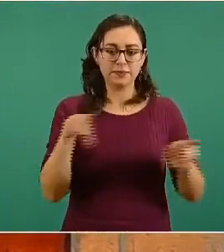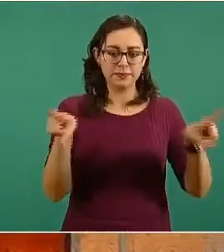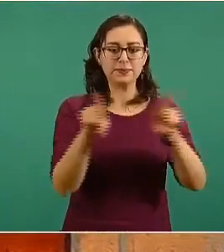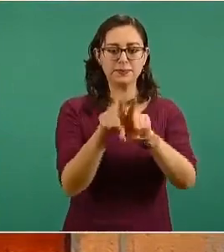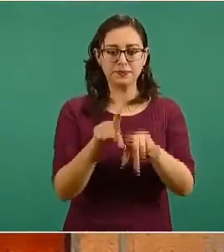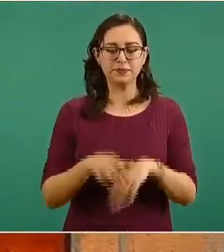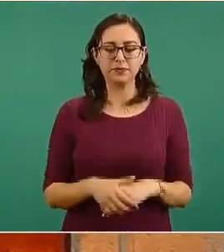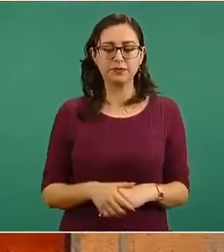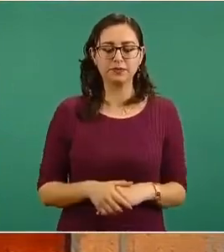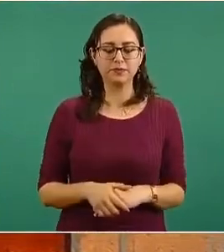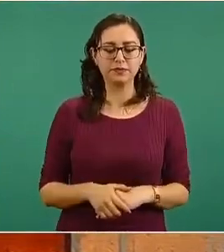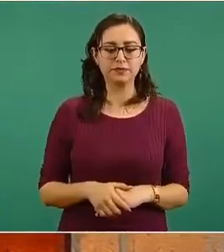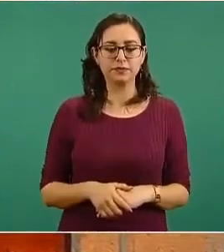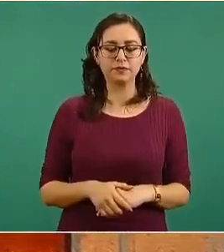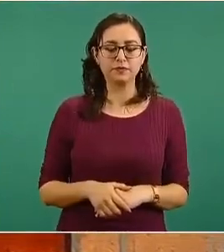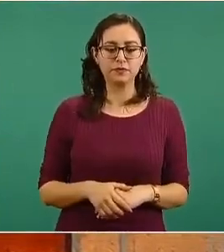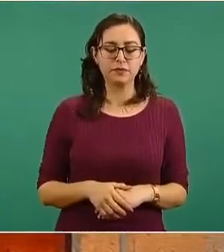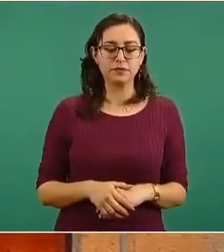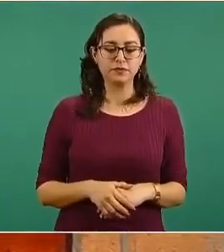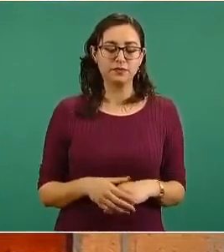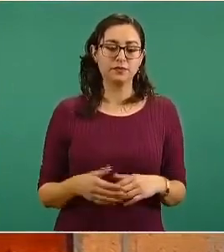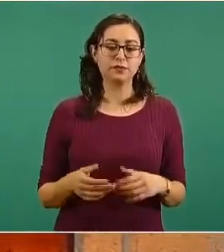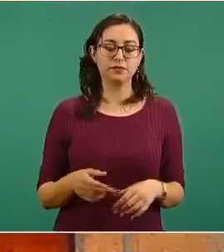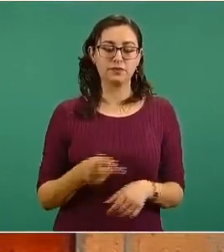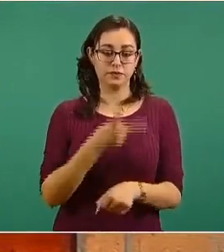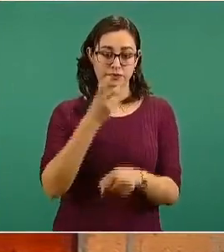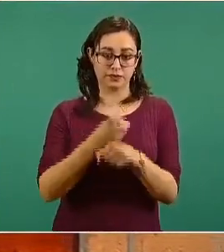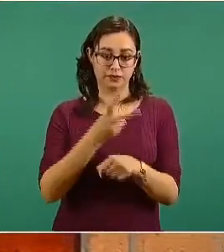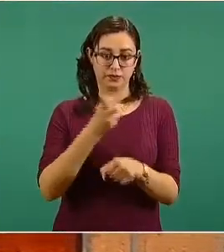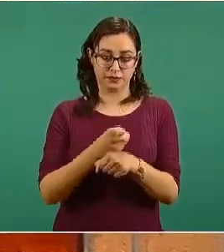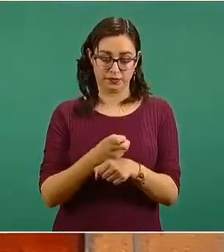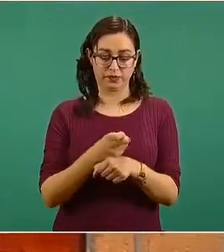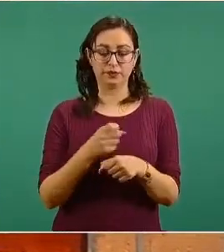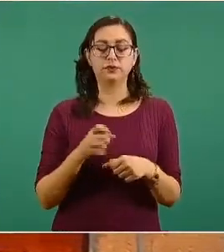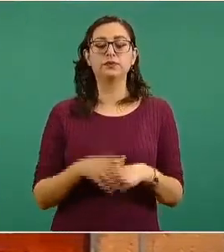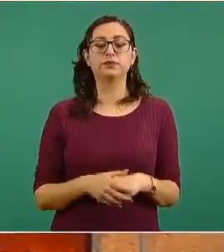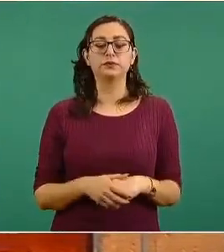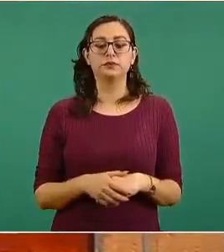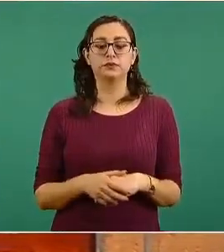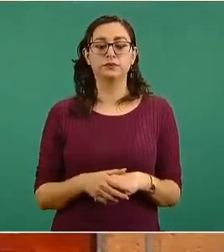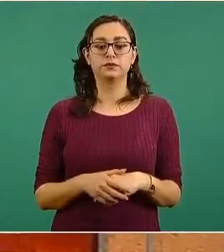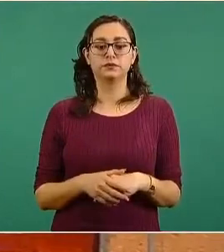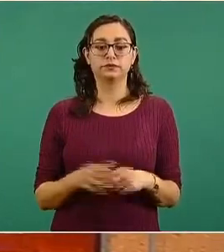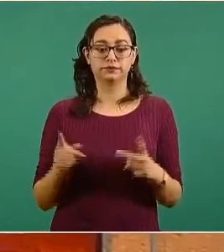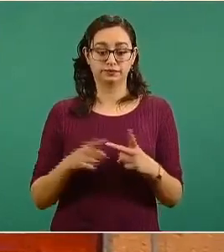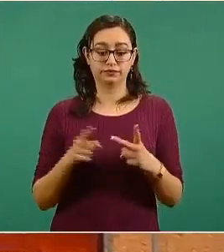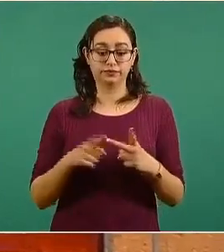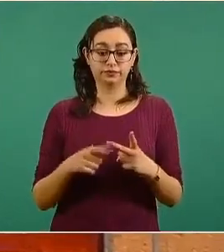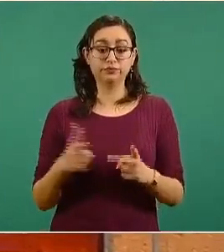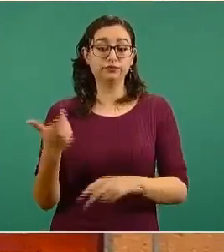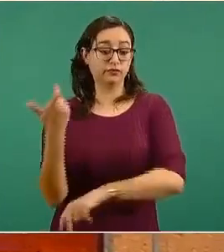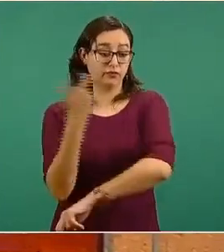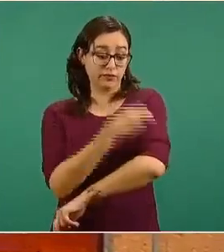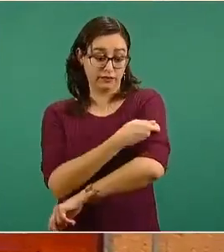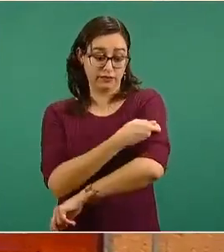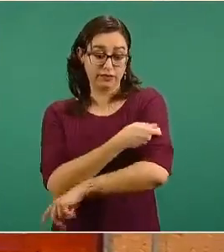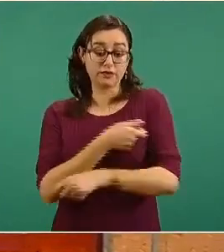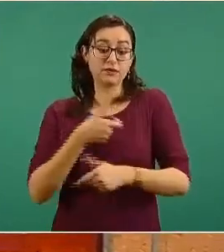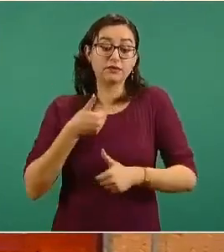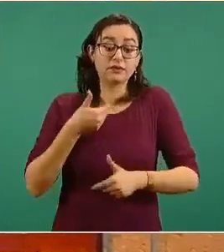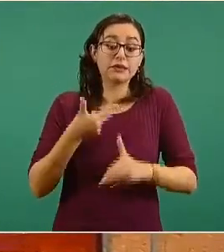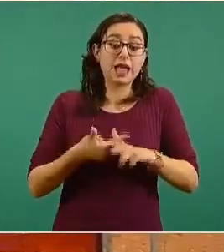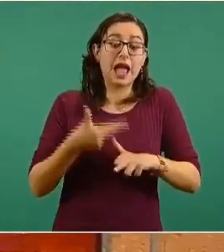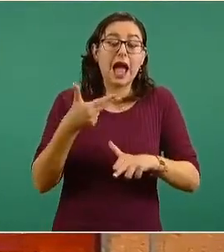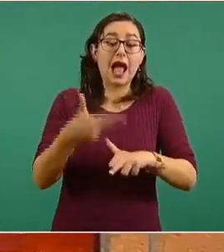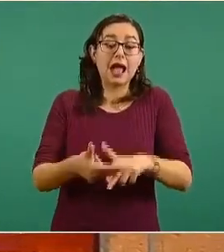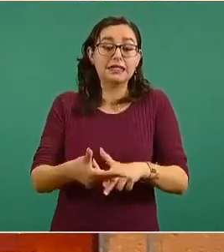personas. El segundo elemento es la vacuna puede tardar en promedio 15 días, en